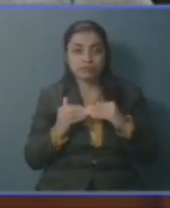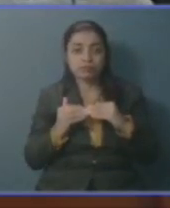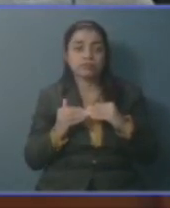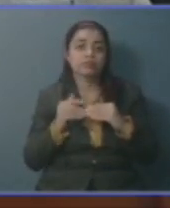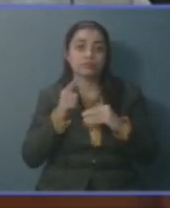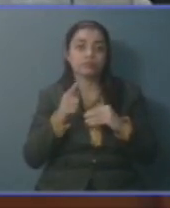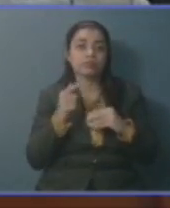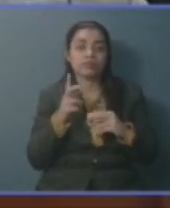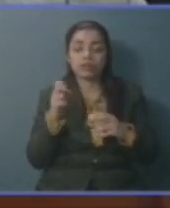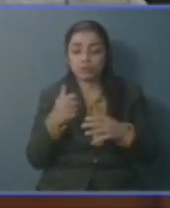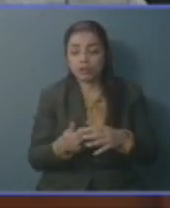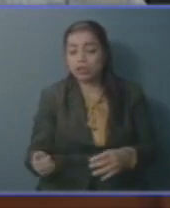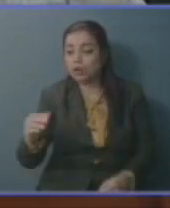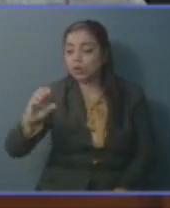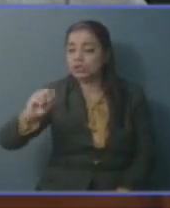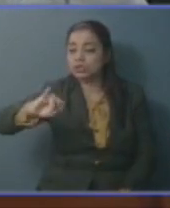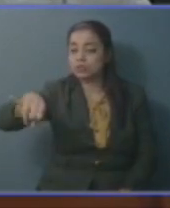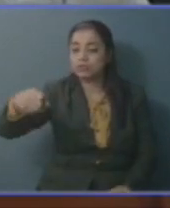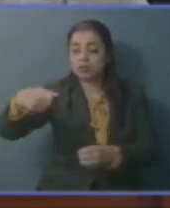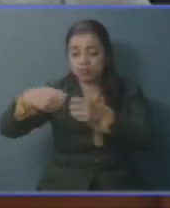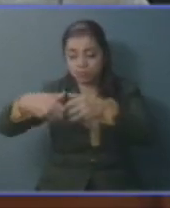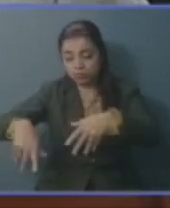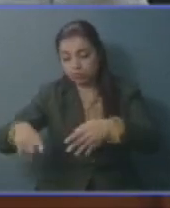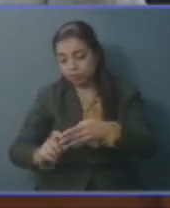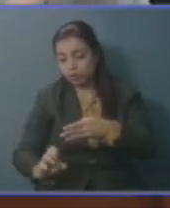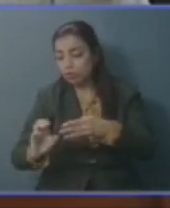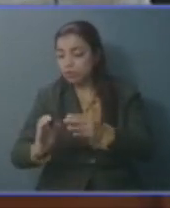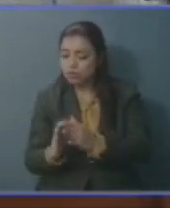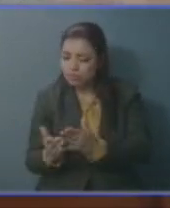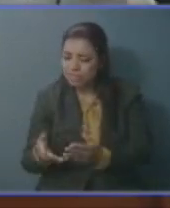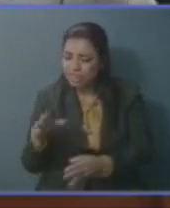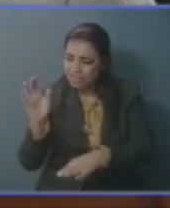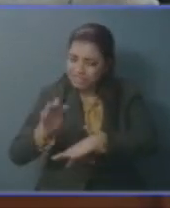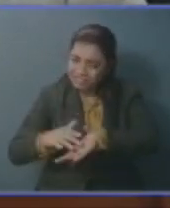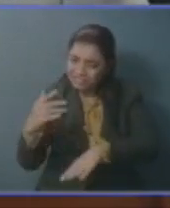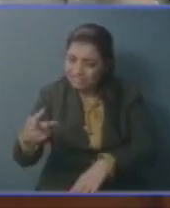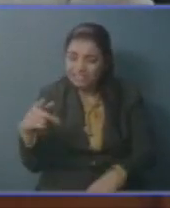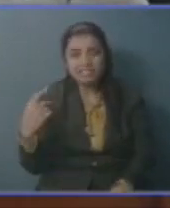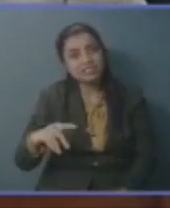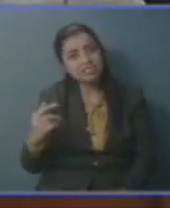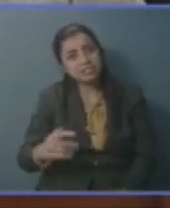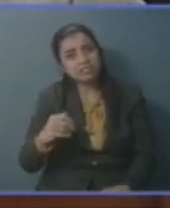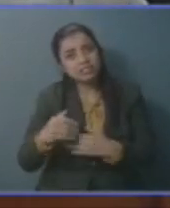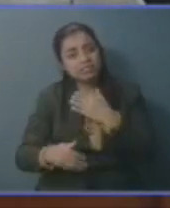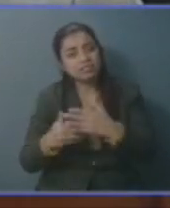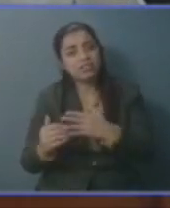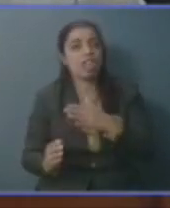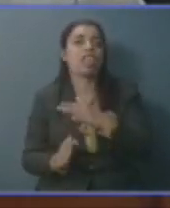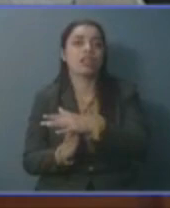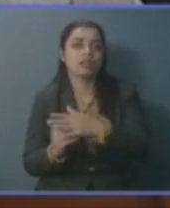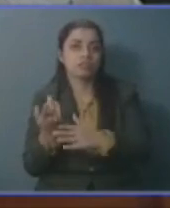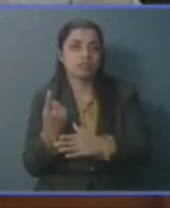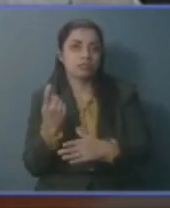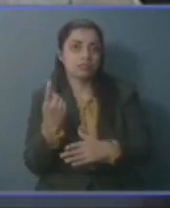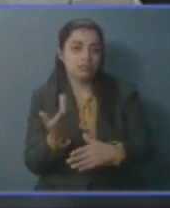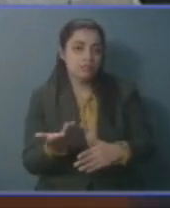a la Sala de lo Constitucional, a la Corte Suprema, que resuelvan sobre las cosas que están